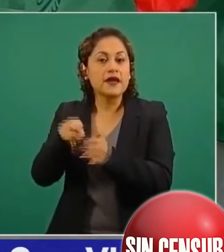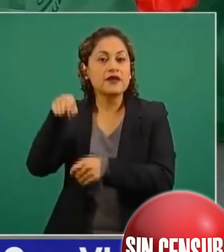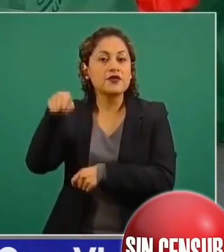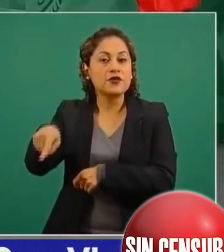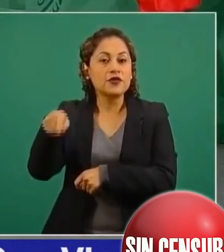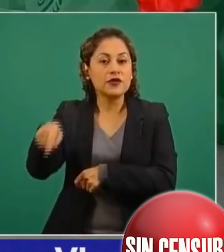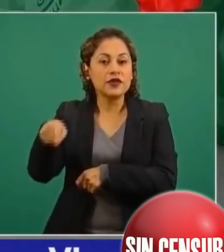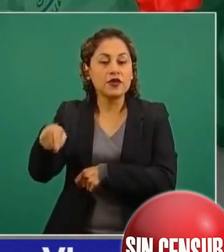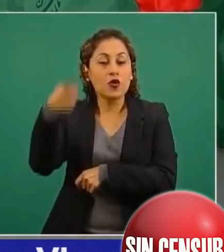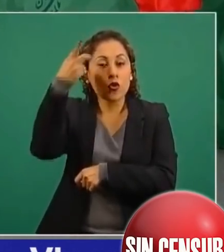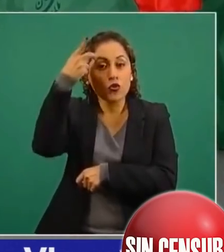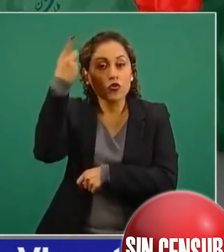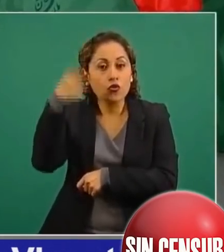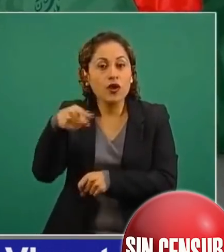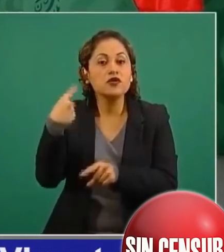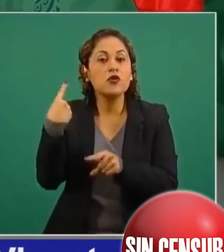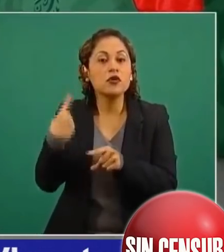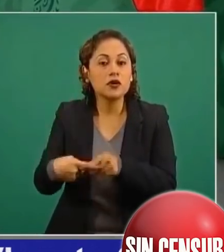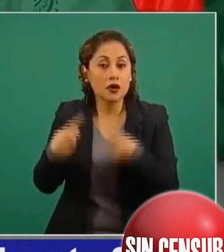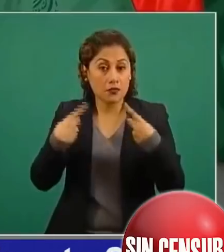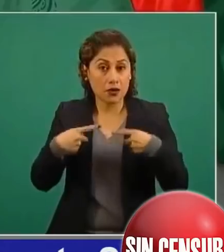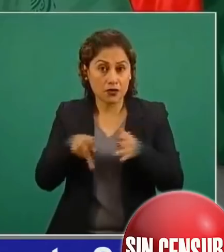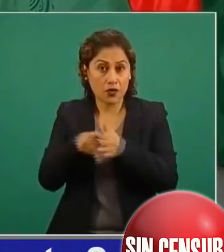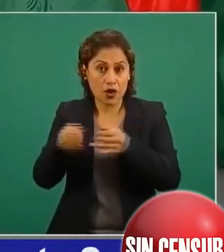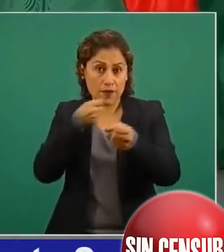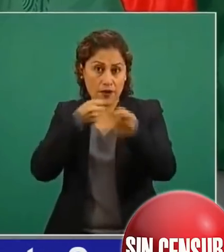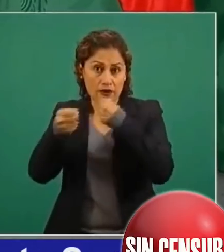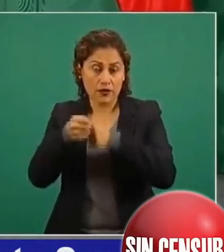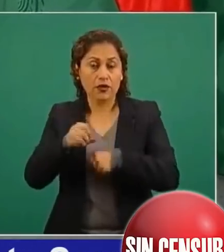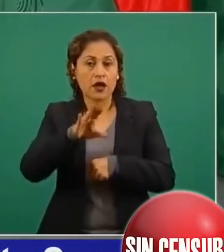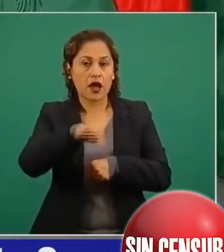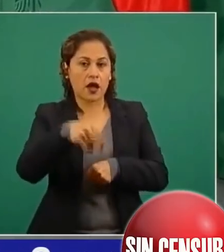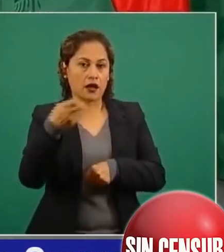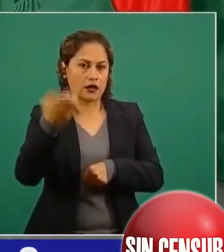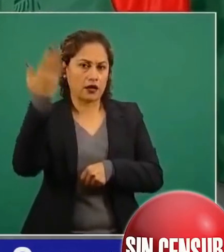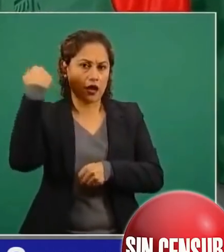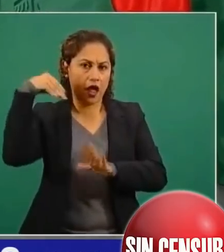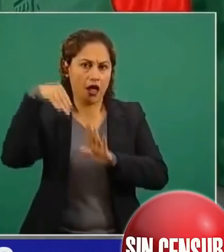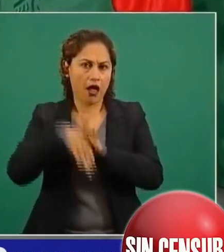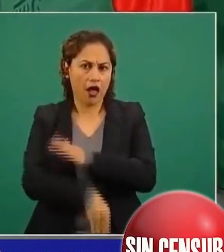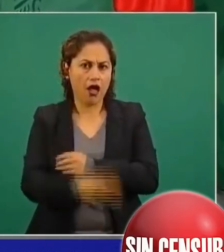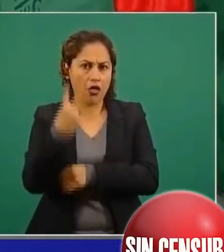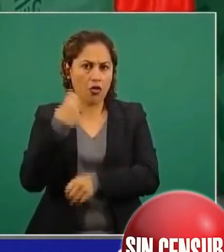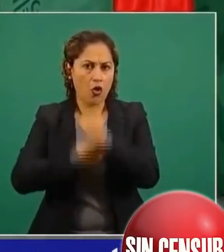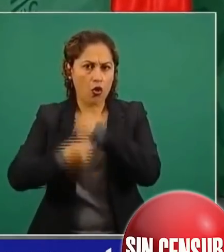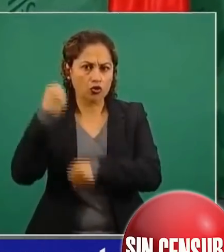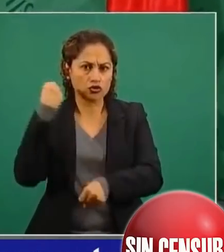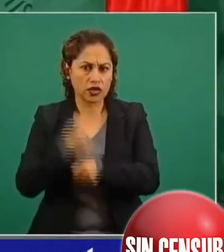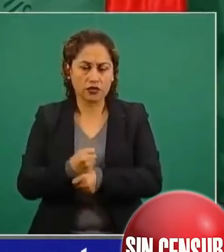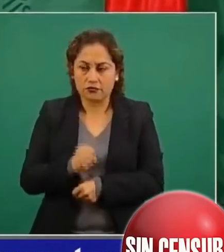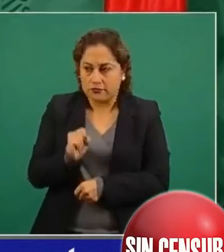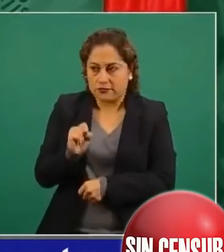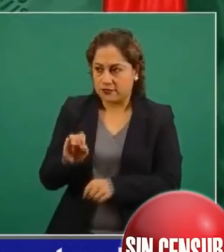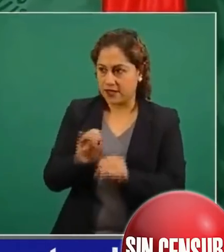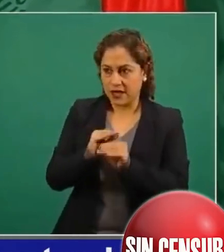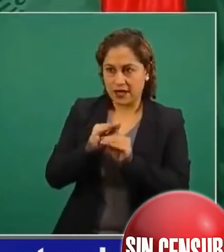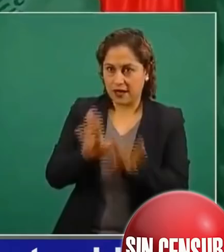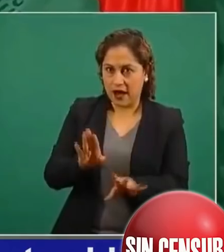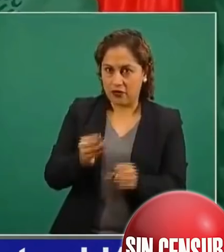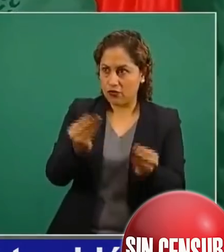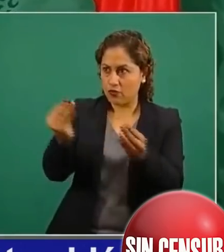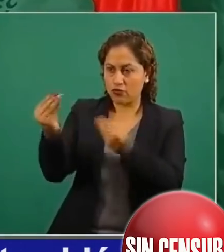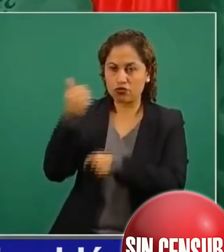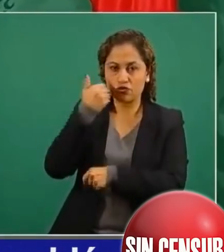2 años. Sí. Y desde luego que lo han querido eliminar, quebrar,